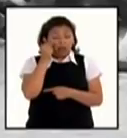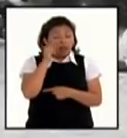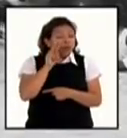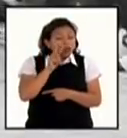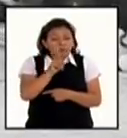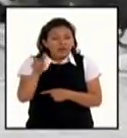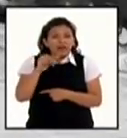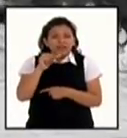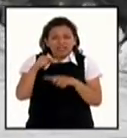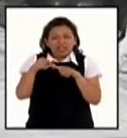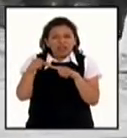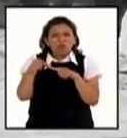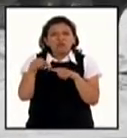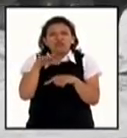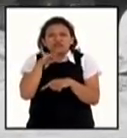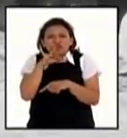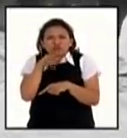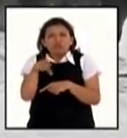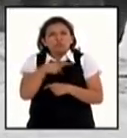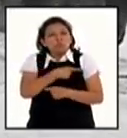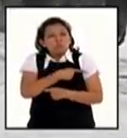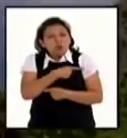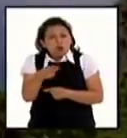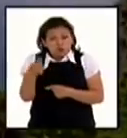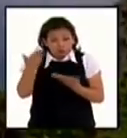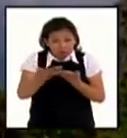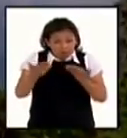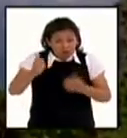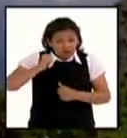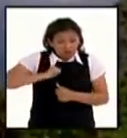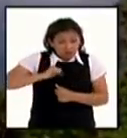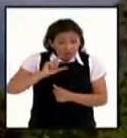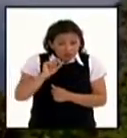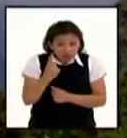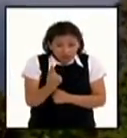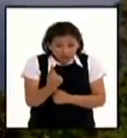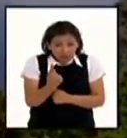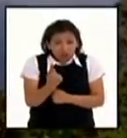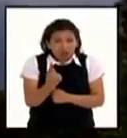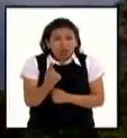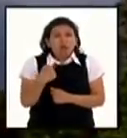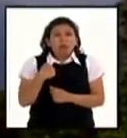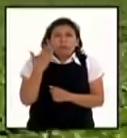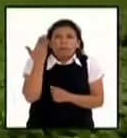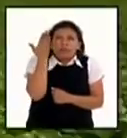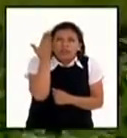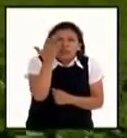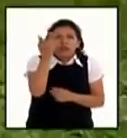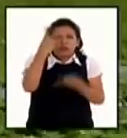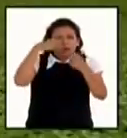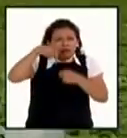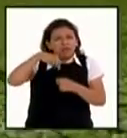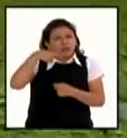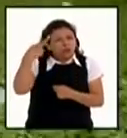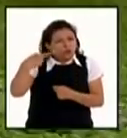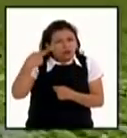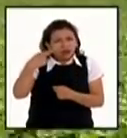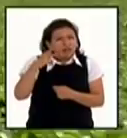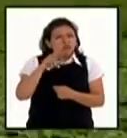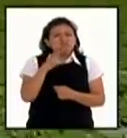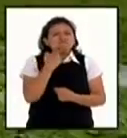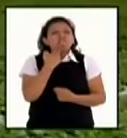uñas sucias de la miseria. En este siglo XXI, ya no sirve pedirte vénganos el tu reino, porque tu